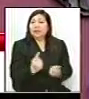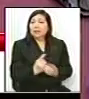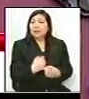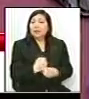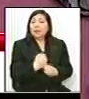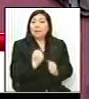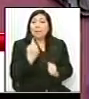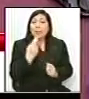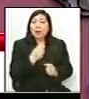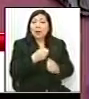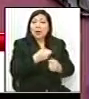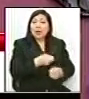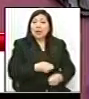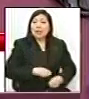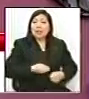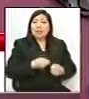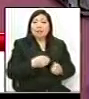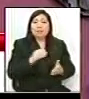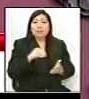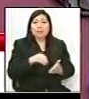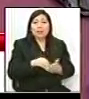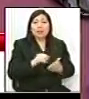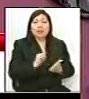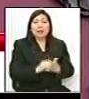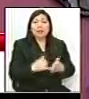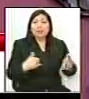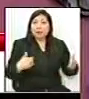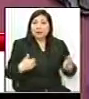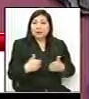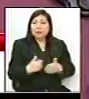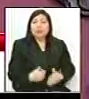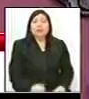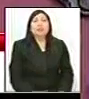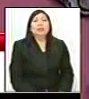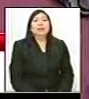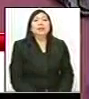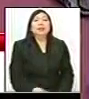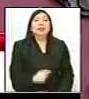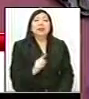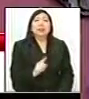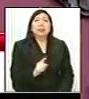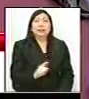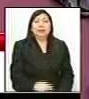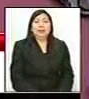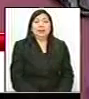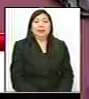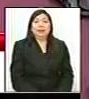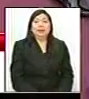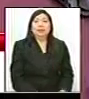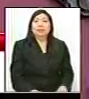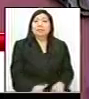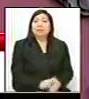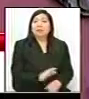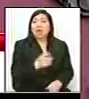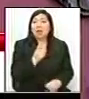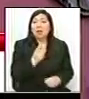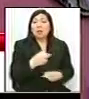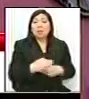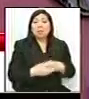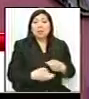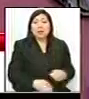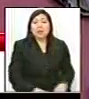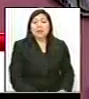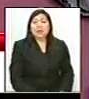con agricultura, poniendo ahí pequeños reservorios y de ahí dotar de agua a los